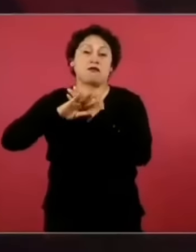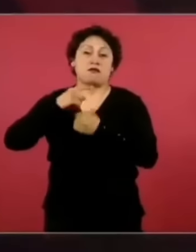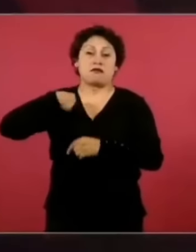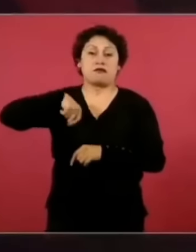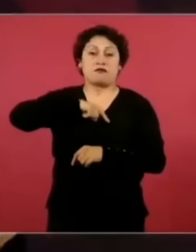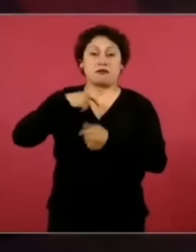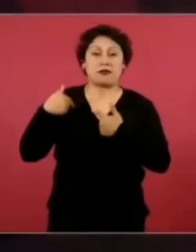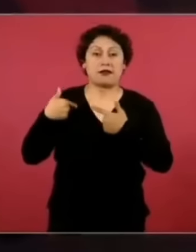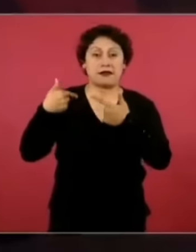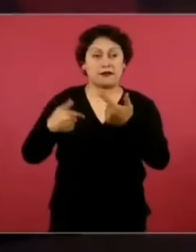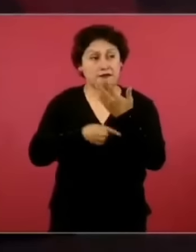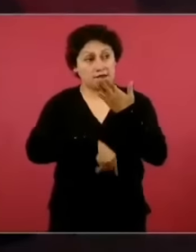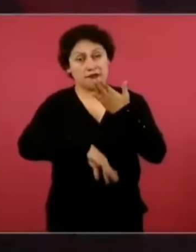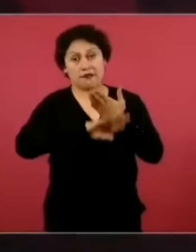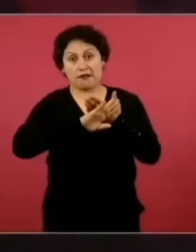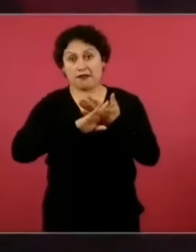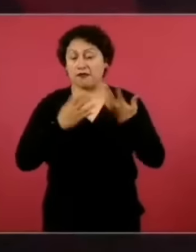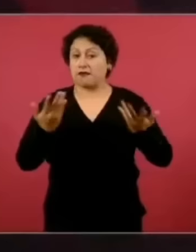Y fíjense